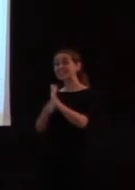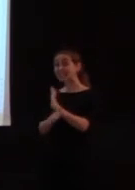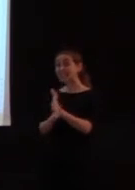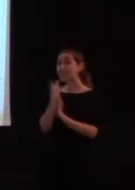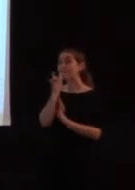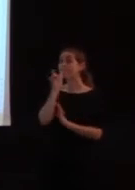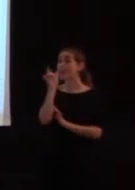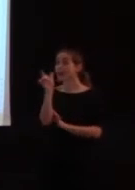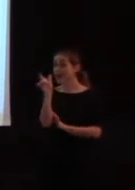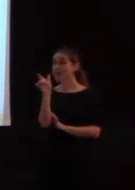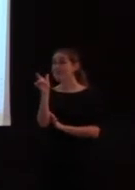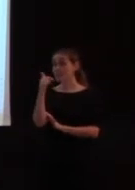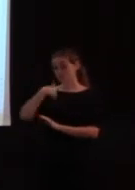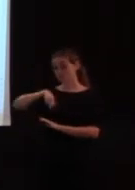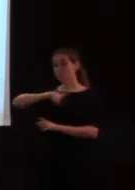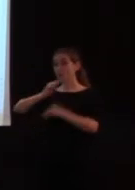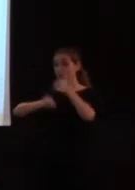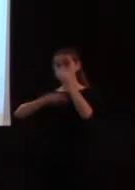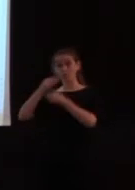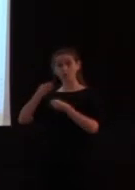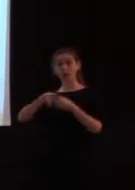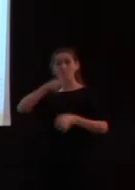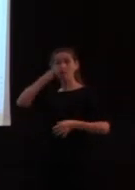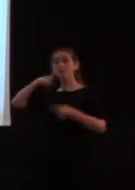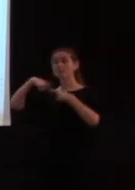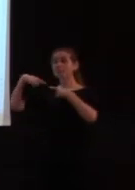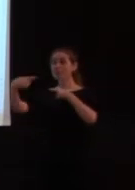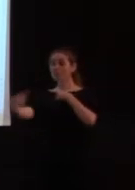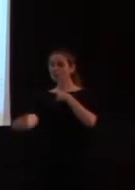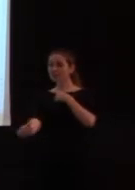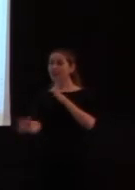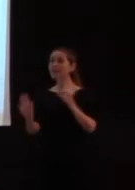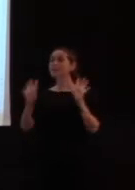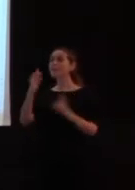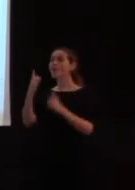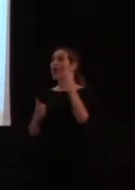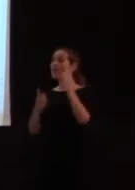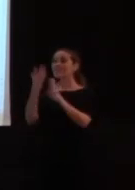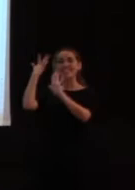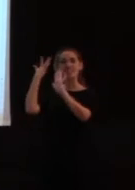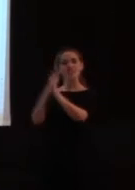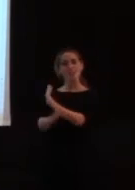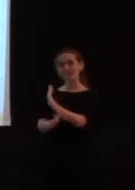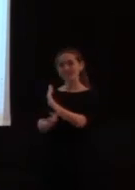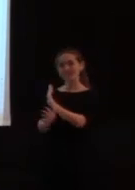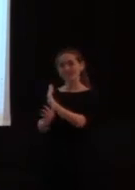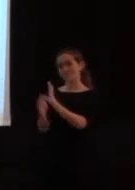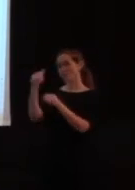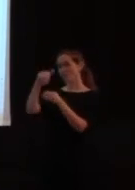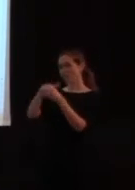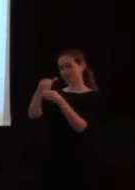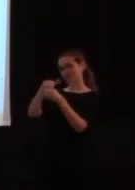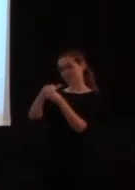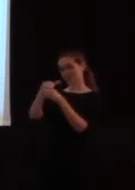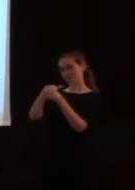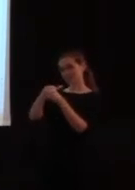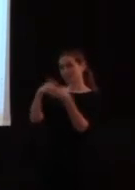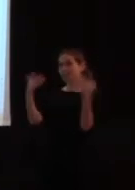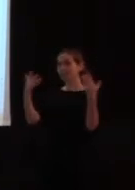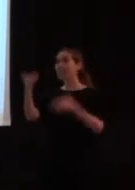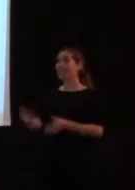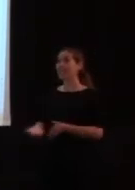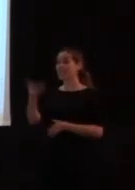nuestro lenguaje como docentes que a veces no acabamos de explicar qué quiere decir. Creo que es muy